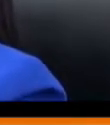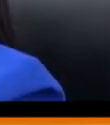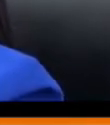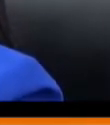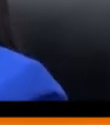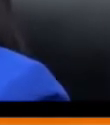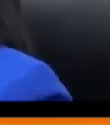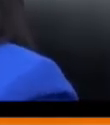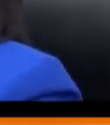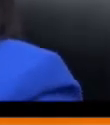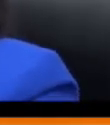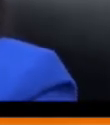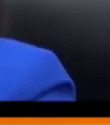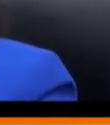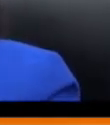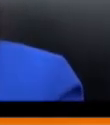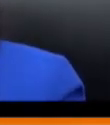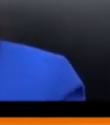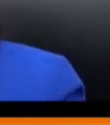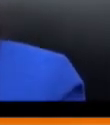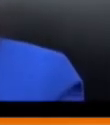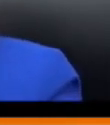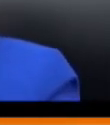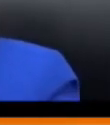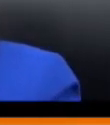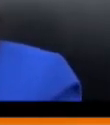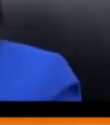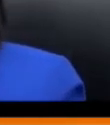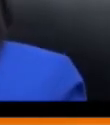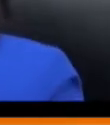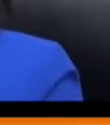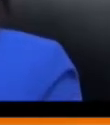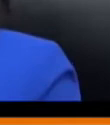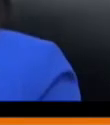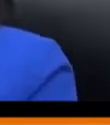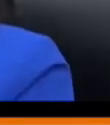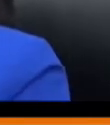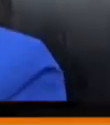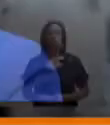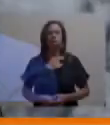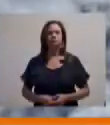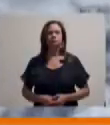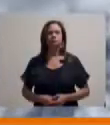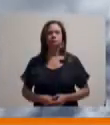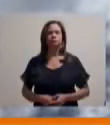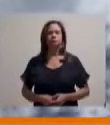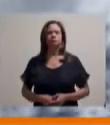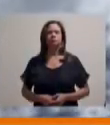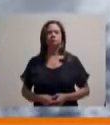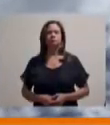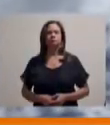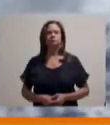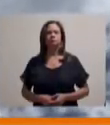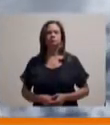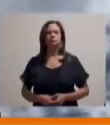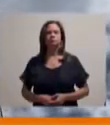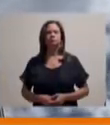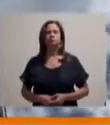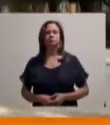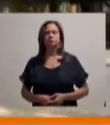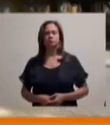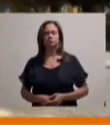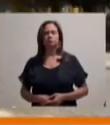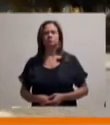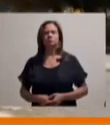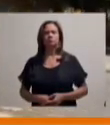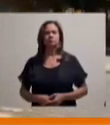ejemplo, que tú ni sabes que existen y tú pasas por ahí y escuchas. que tienen puesto ahí la